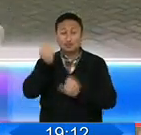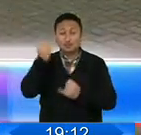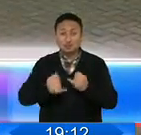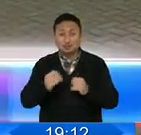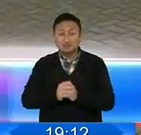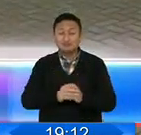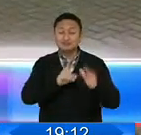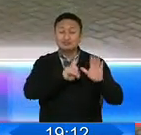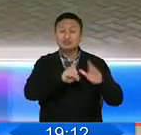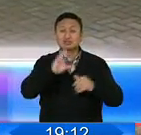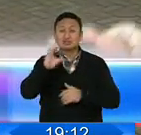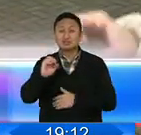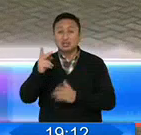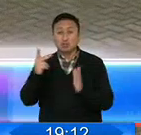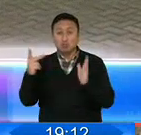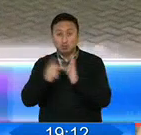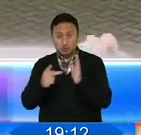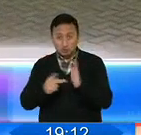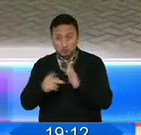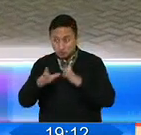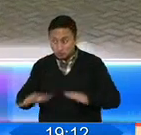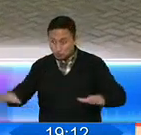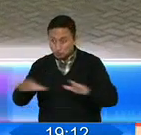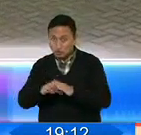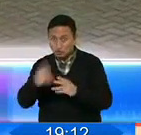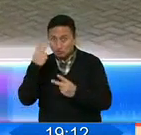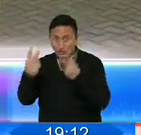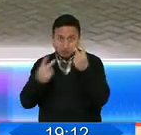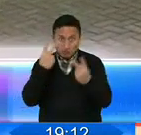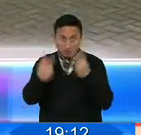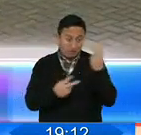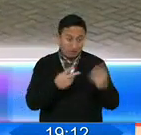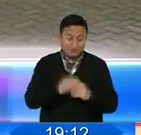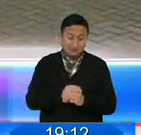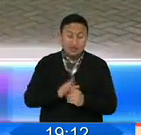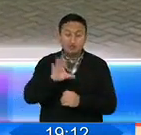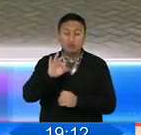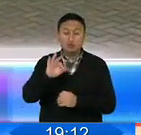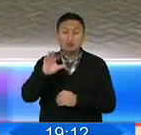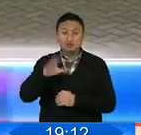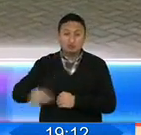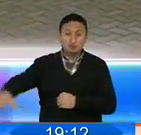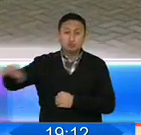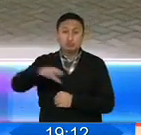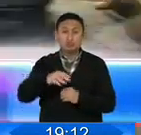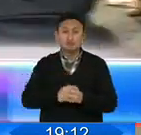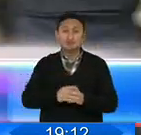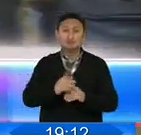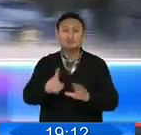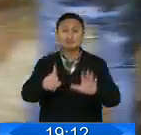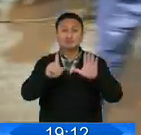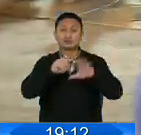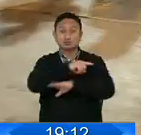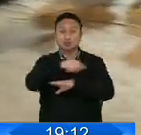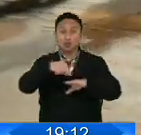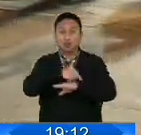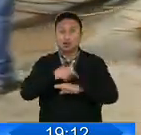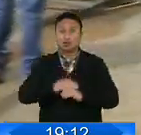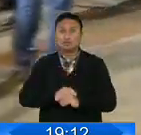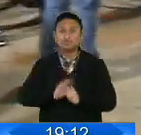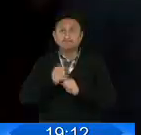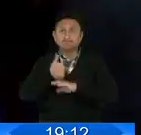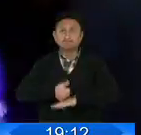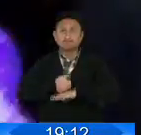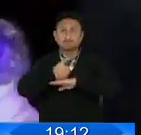puntos que intervenimos en eventos clandestinos en las 9 administraciones zonales en 6 horas. Varias autoridades solicitaron al